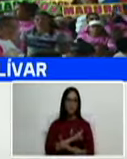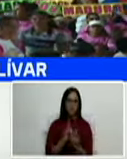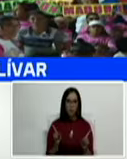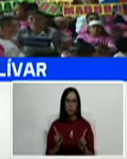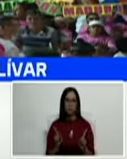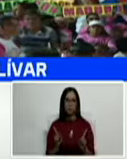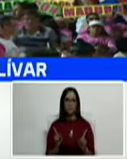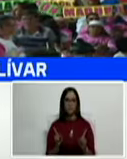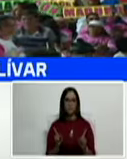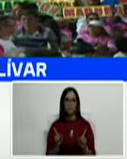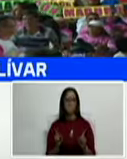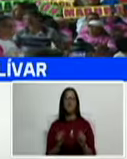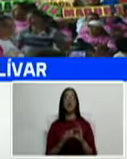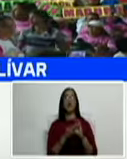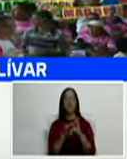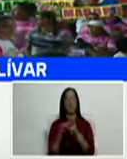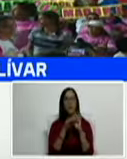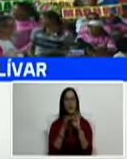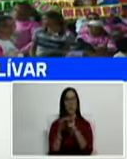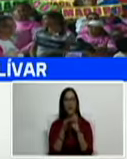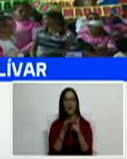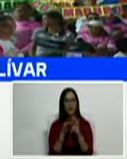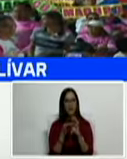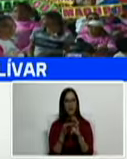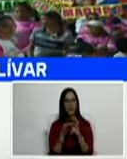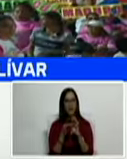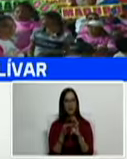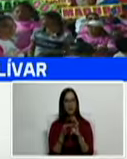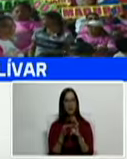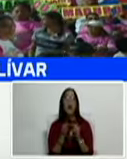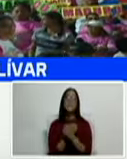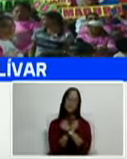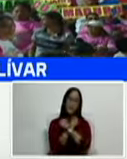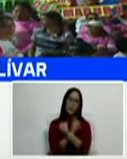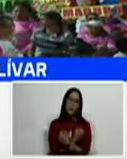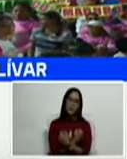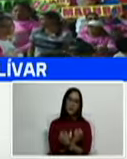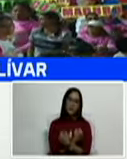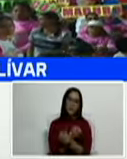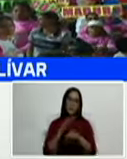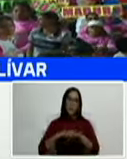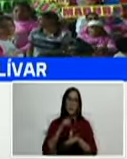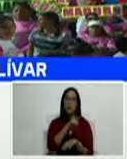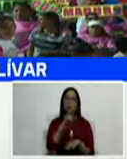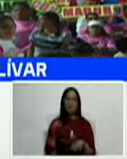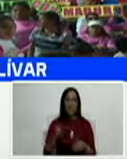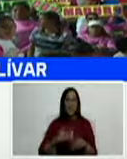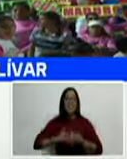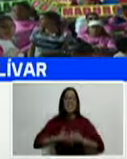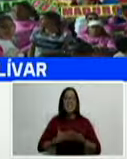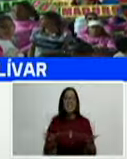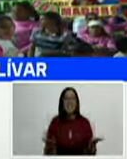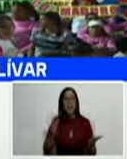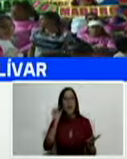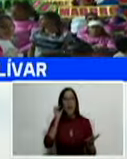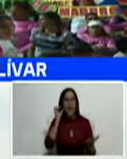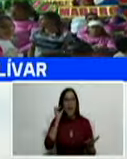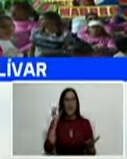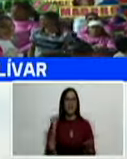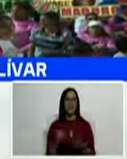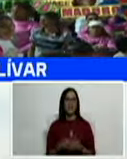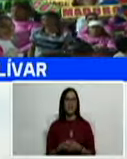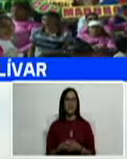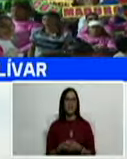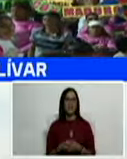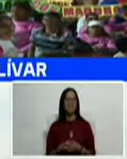De manera unitaria. De manera amorosa. Porque ustedes se deben a ellas.